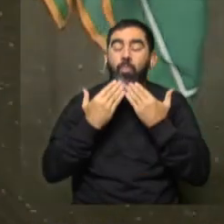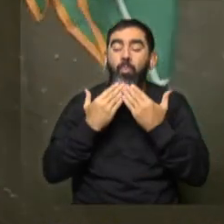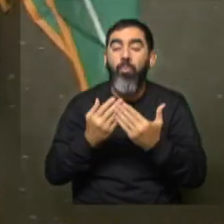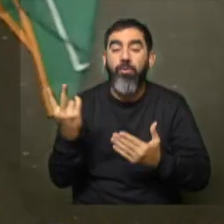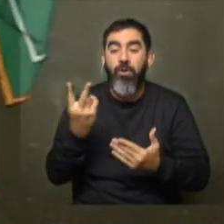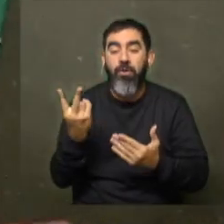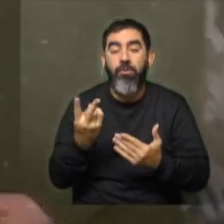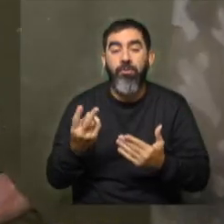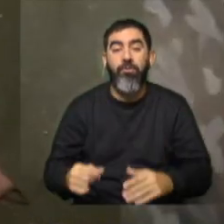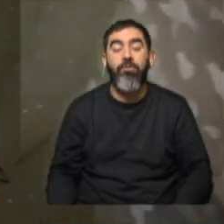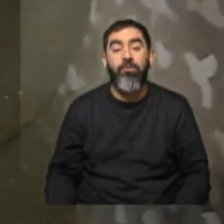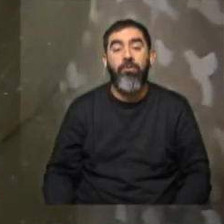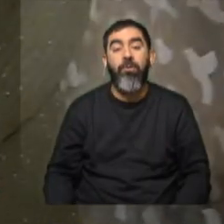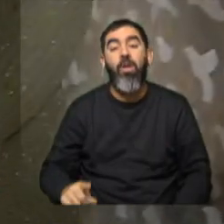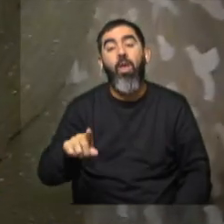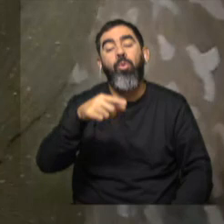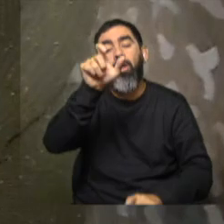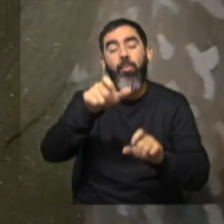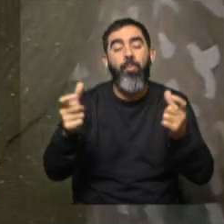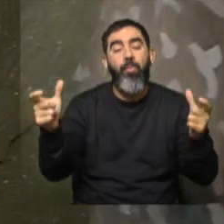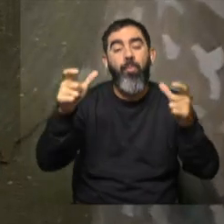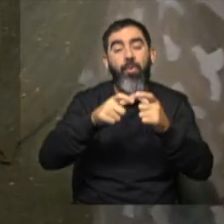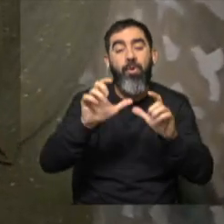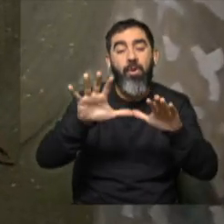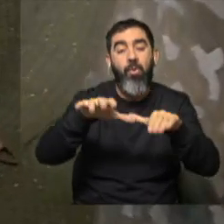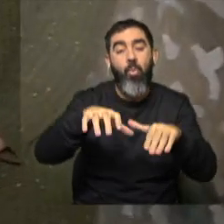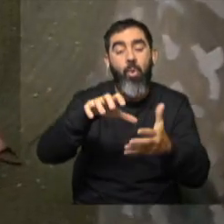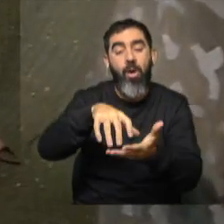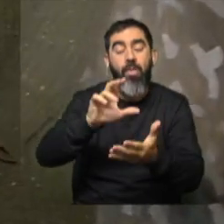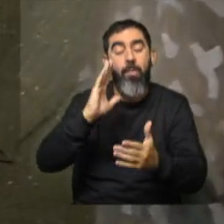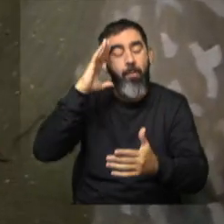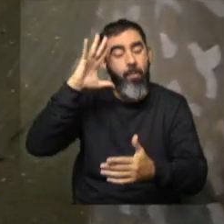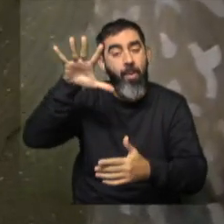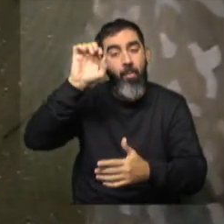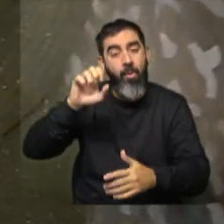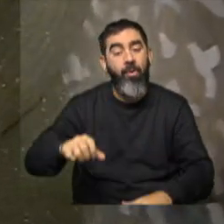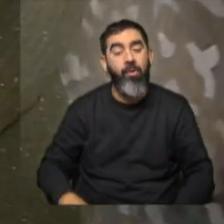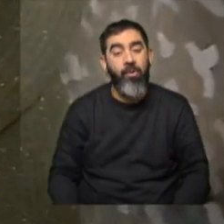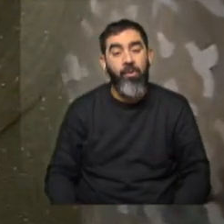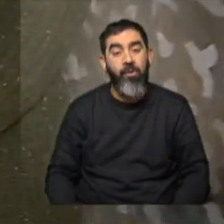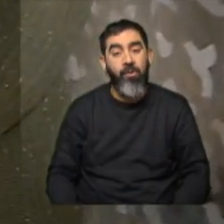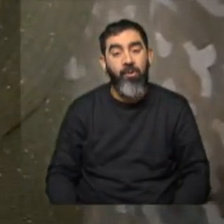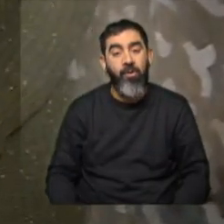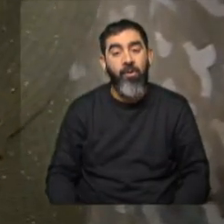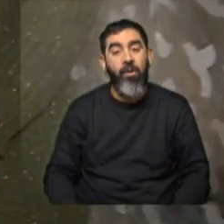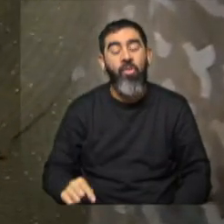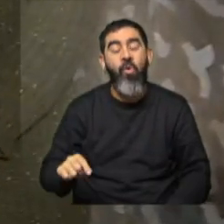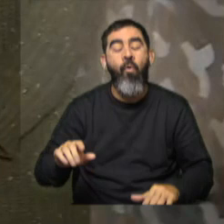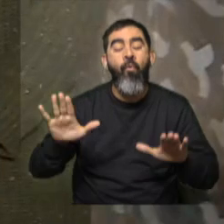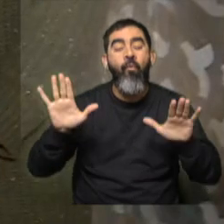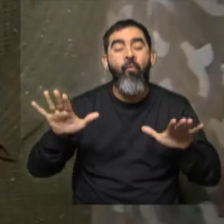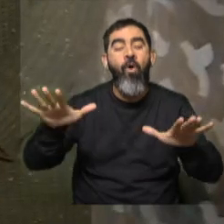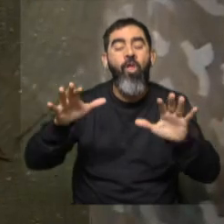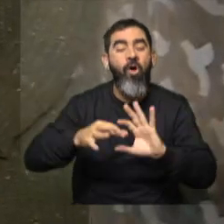las dos y a las otras integrantes de la Comisión del Sitio de la Memoria que están aquí. Este vuelo es de libertad que se